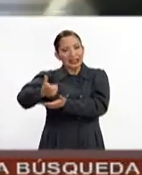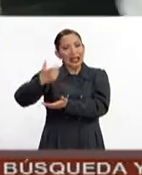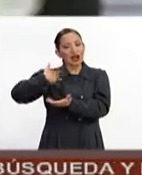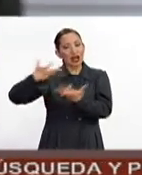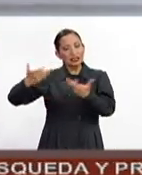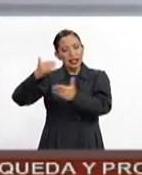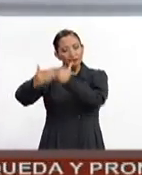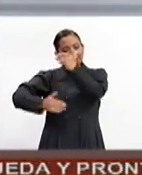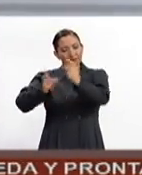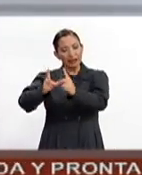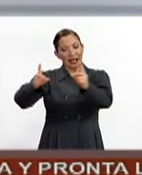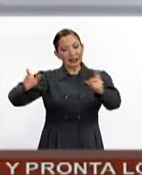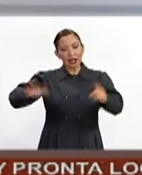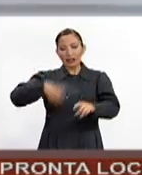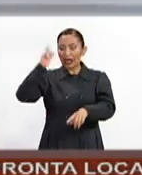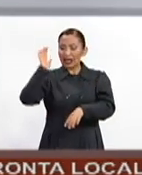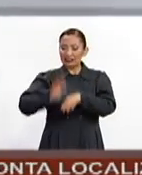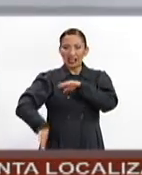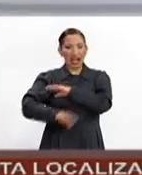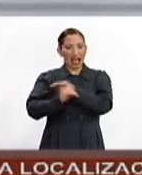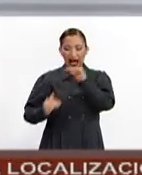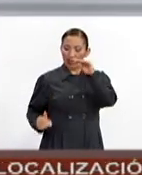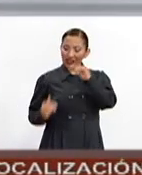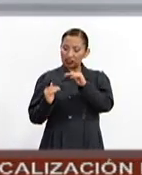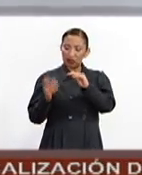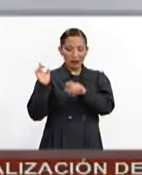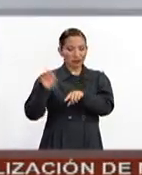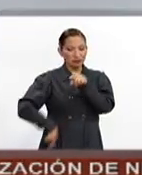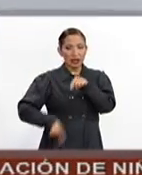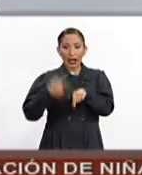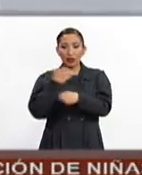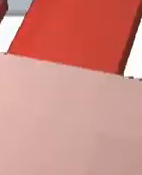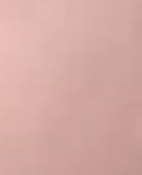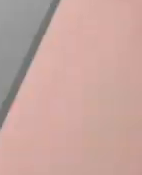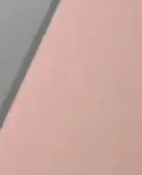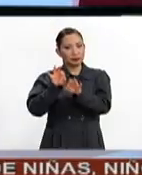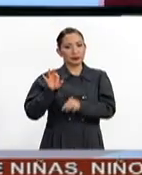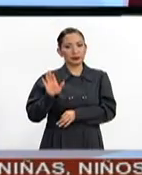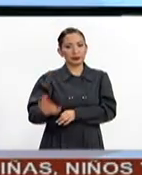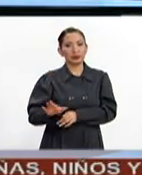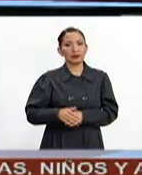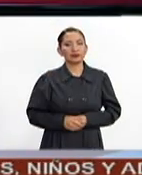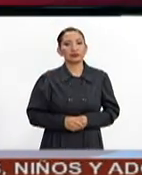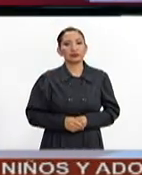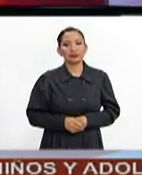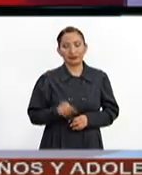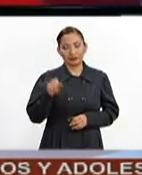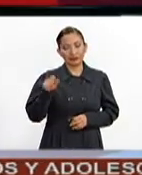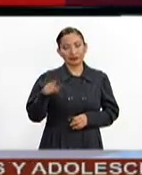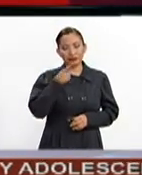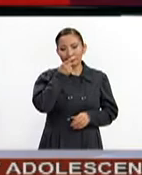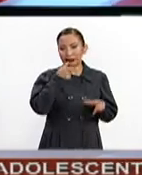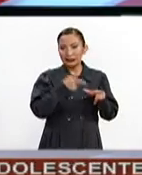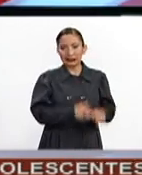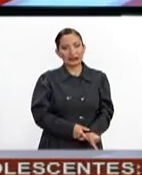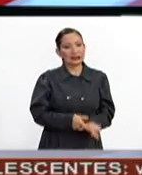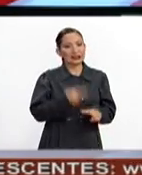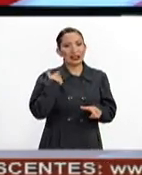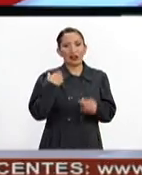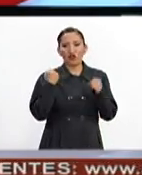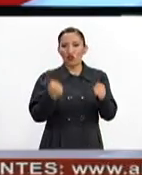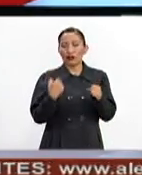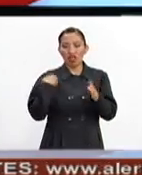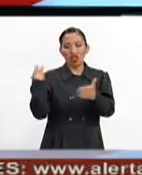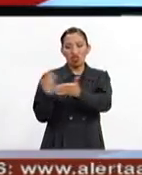generar desarrollo y romper con la desigualdad y la pobreza sea la educación. Y como era de esperarse, siguen cayendo